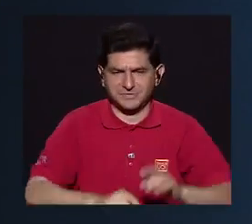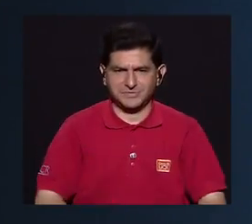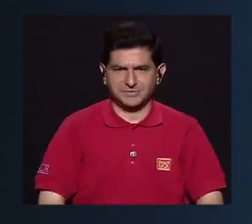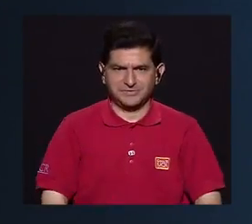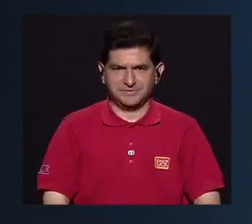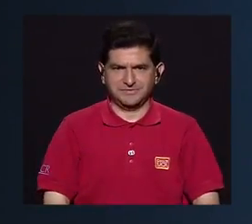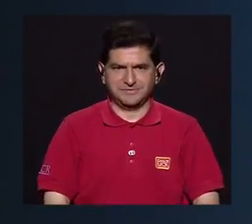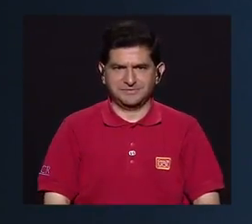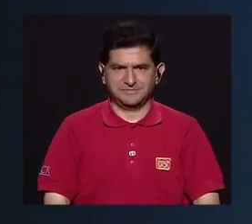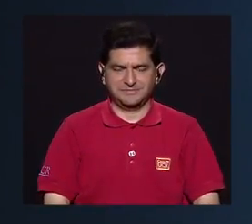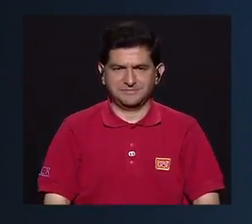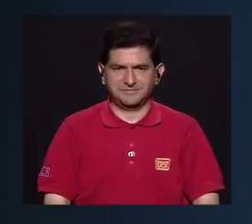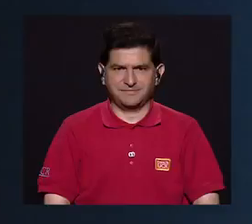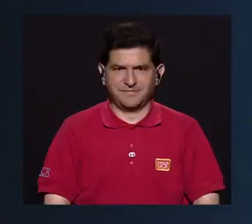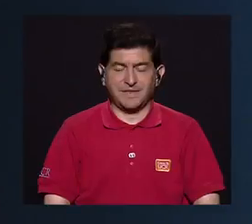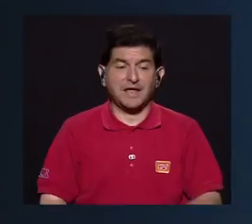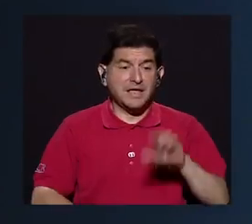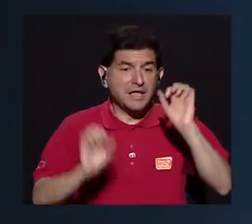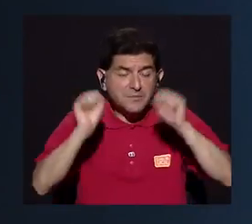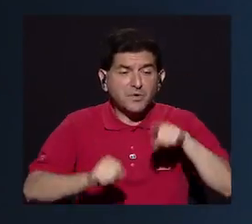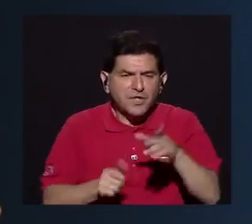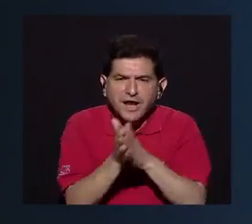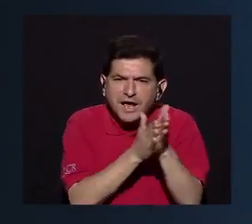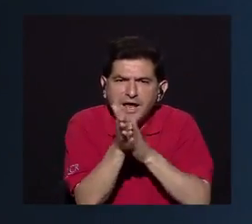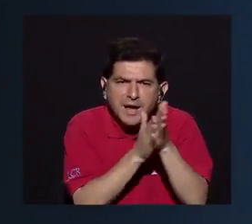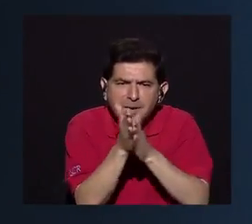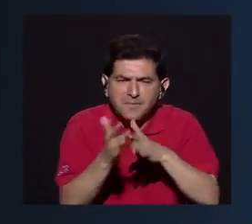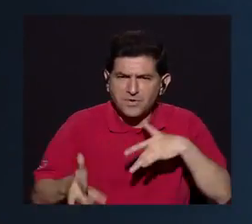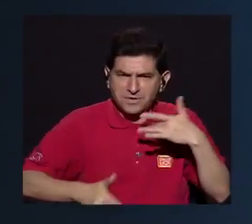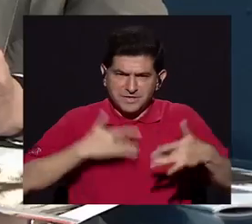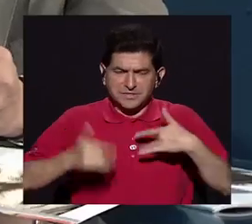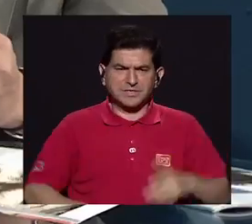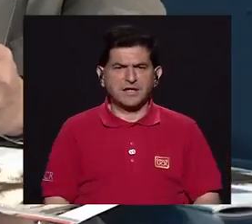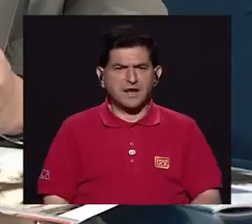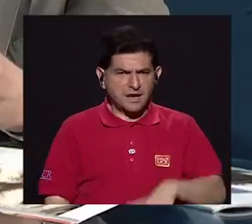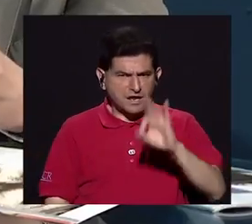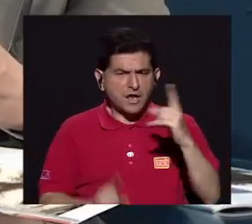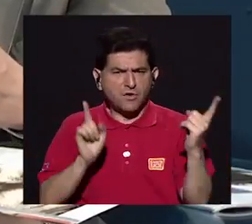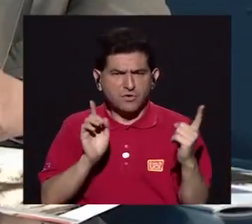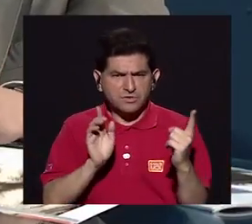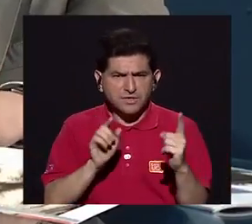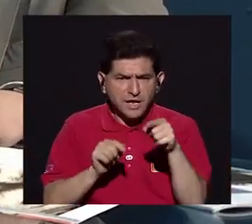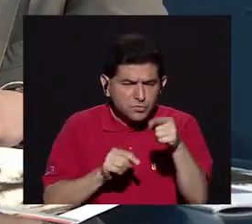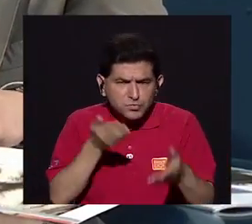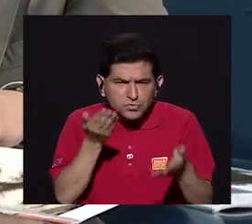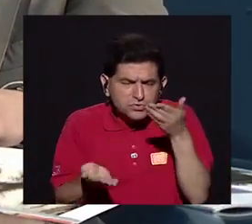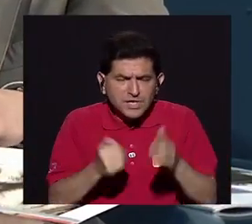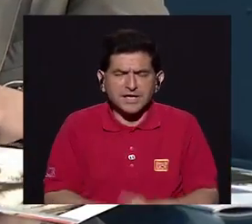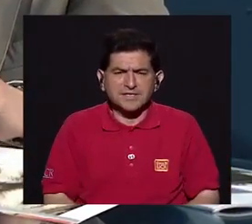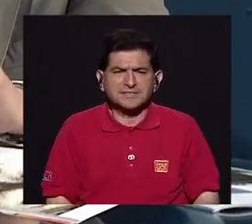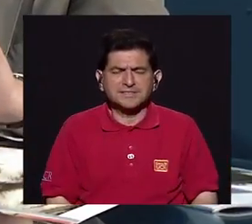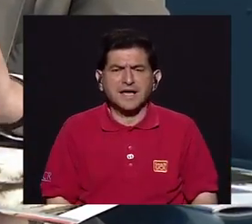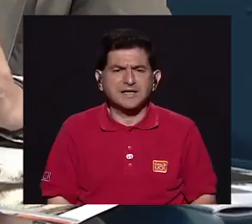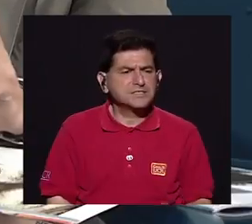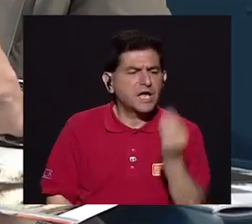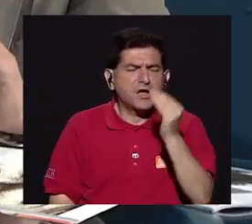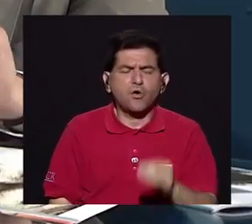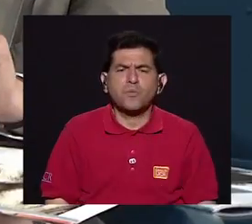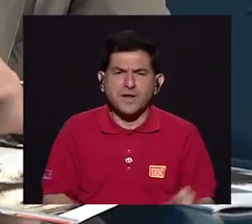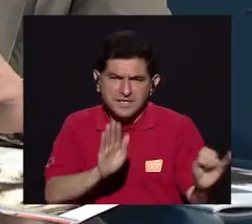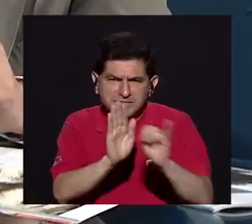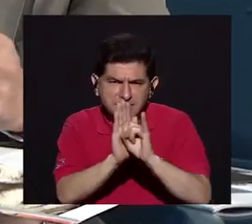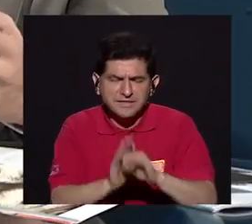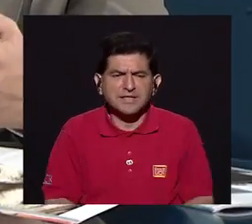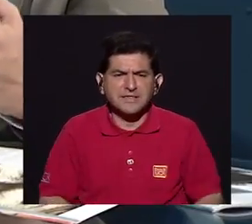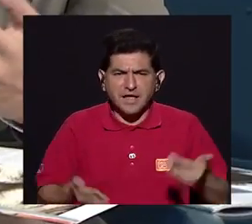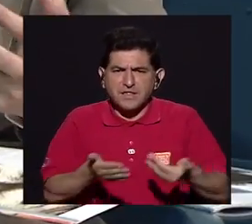y donde pues podamos explotar esa sensibilidad. ¿Y ha encontrado, identificado en las juventudes esos esos nuevos cuadros